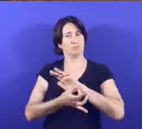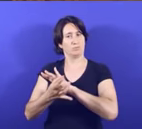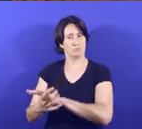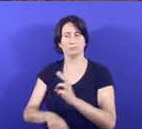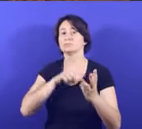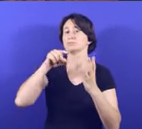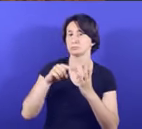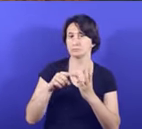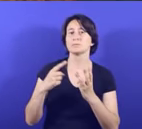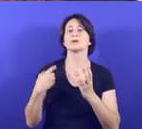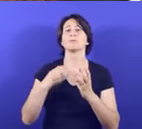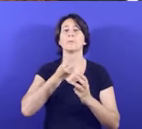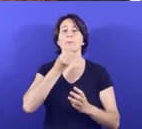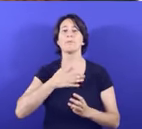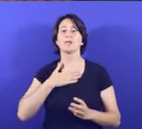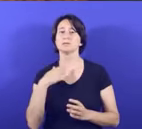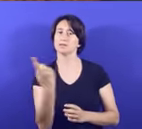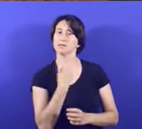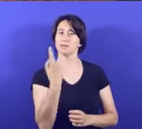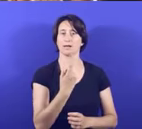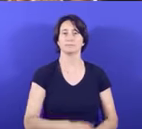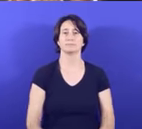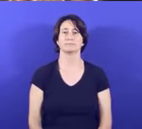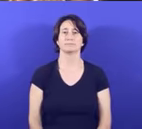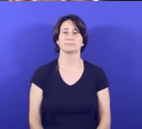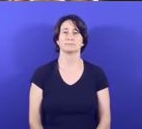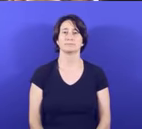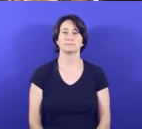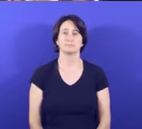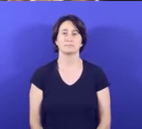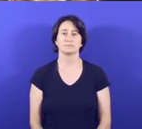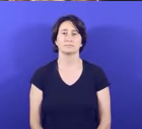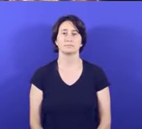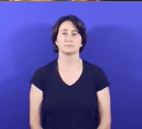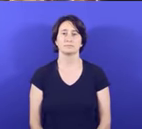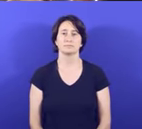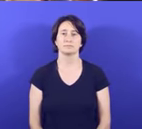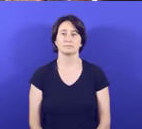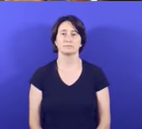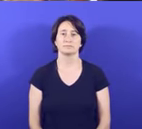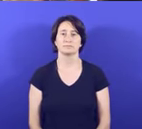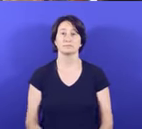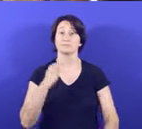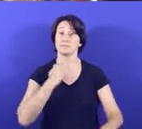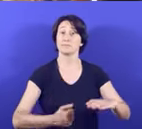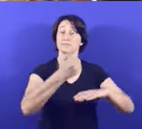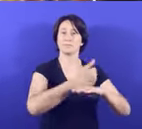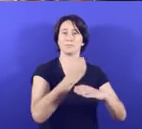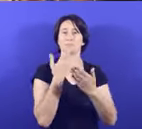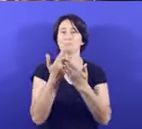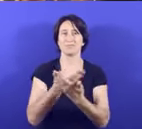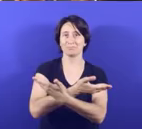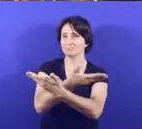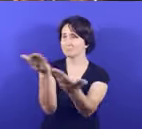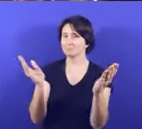tres retos que están unidos entre sí. El diputado general se ha mostrado convencido a sí mismo de que somos capaces de salir de esta situación